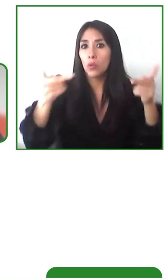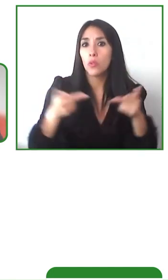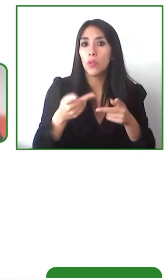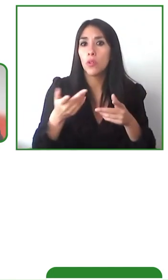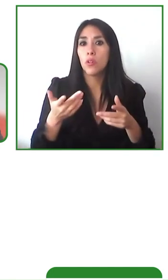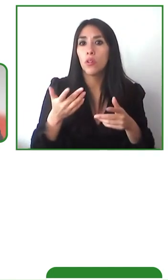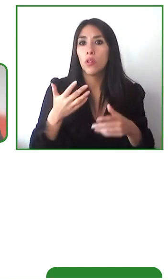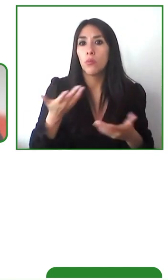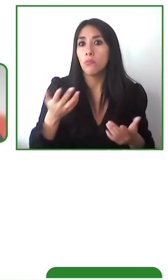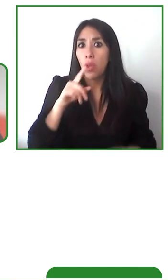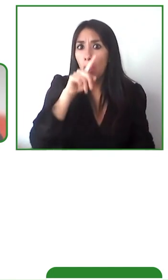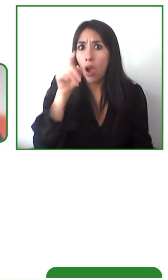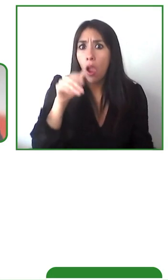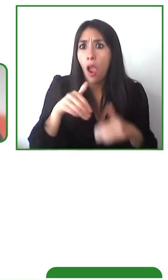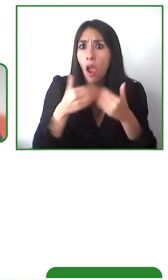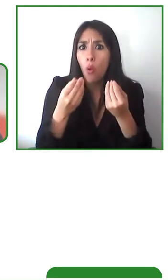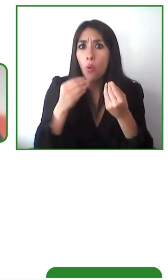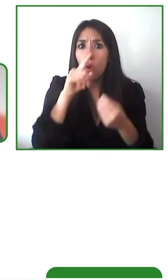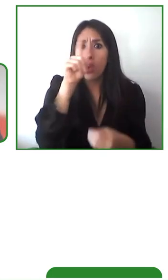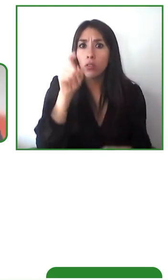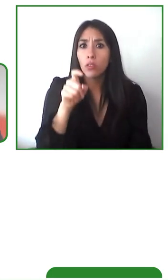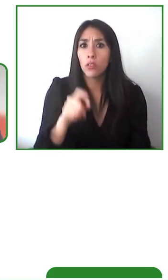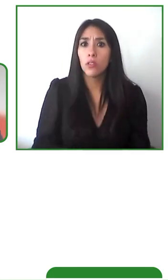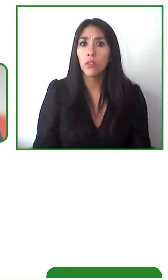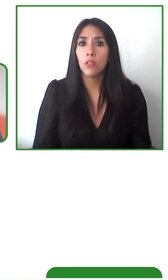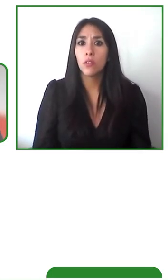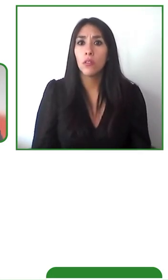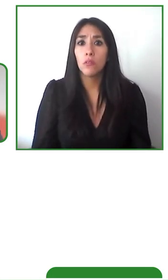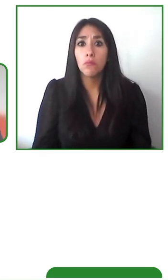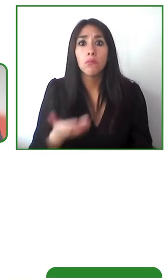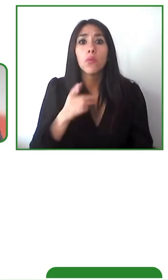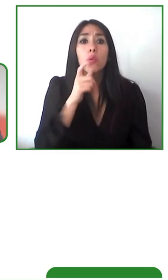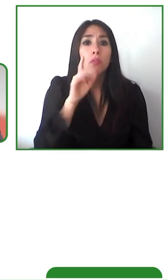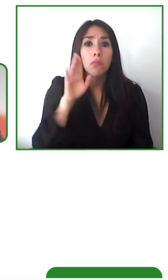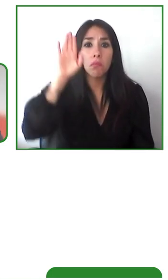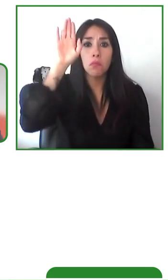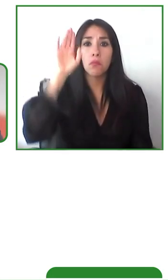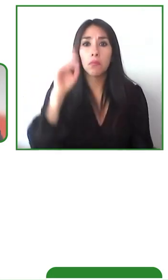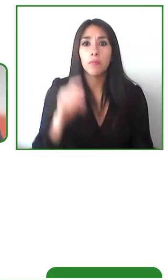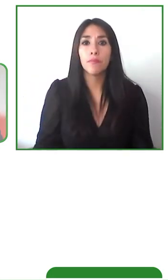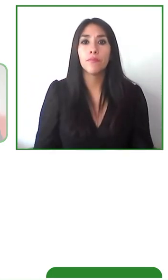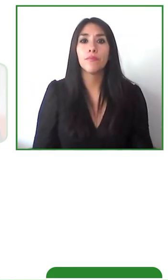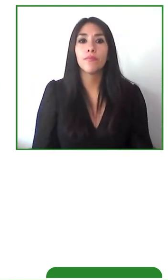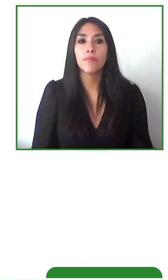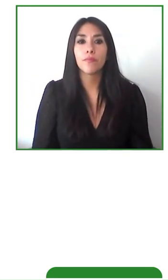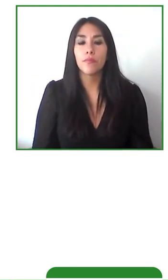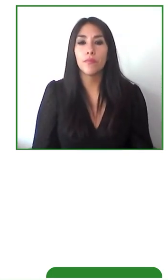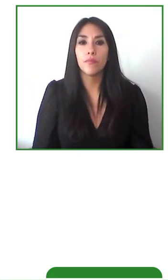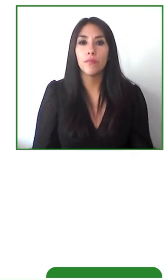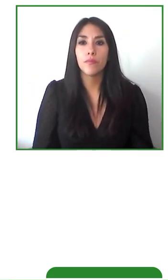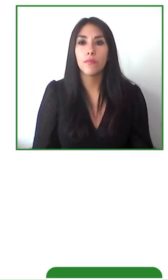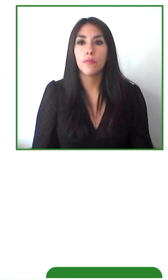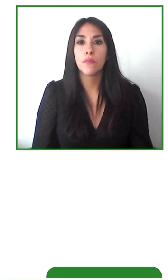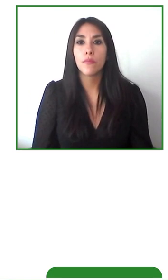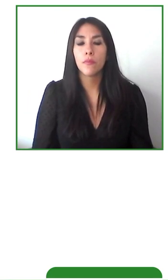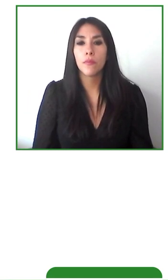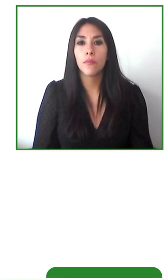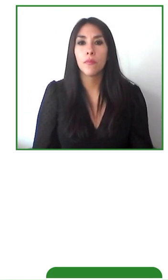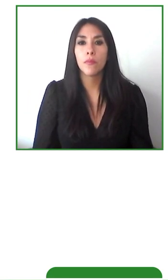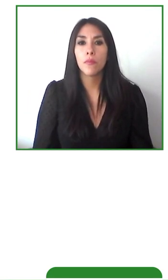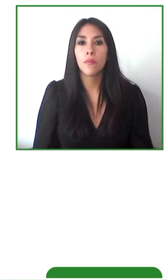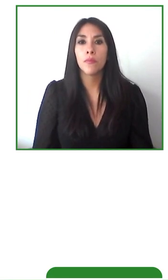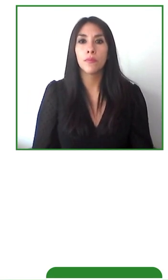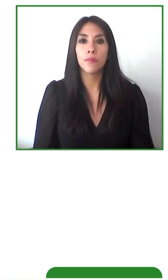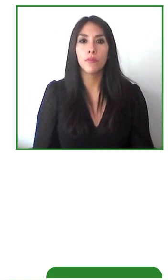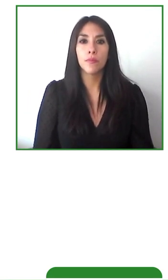Empiezo yo. ¿Ches? ¿Sí? Vale. Bueno, pues a veces más que motivación